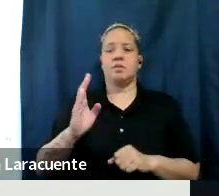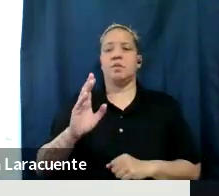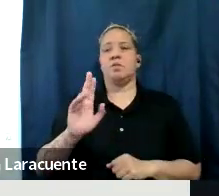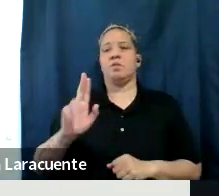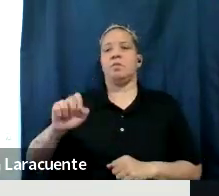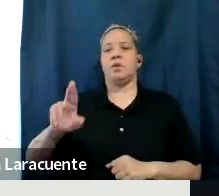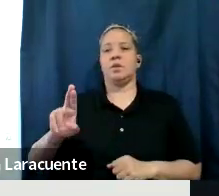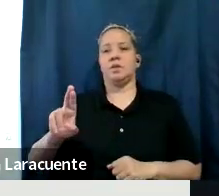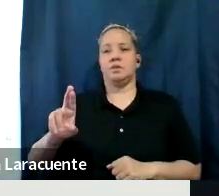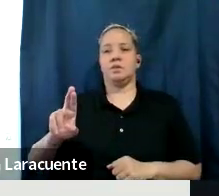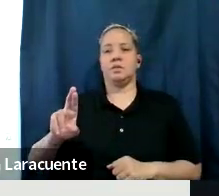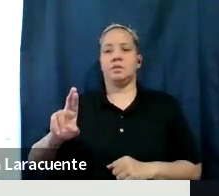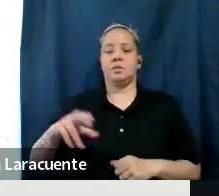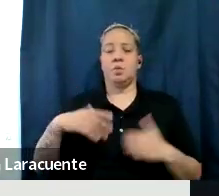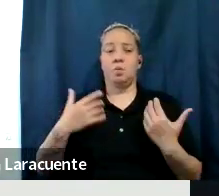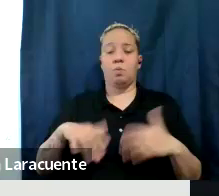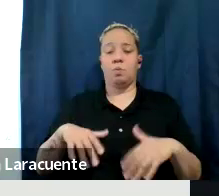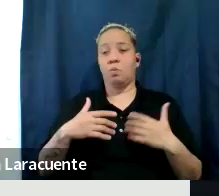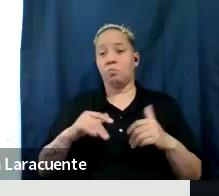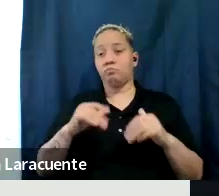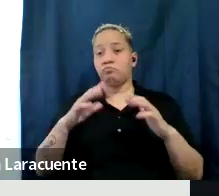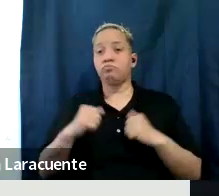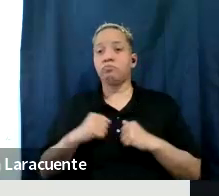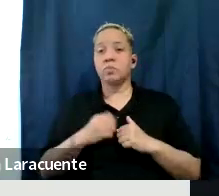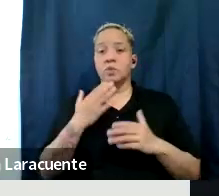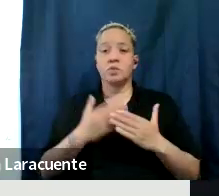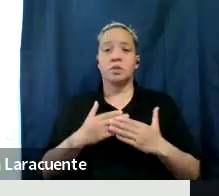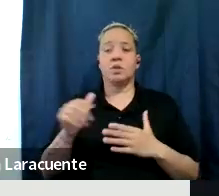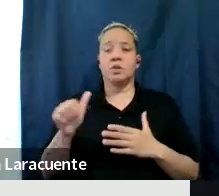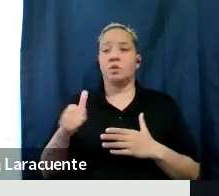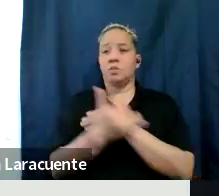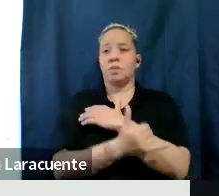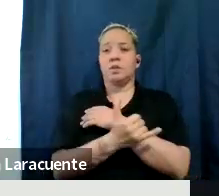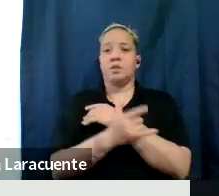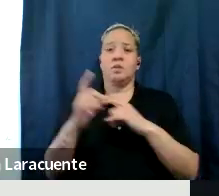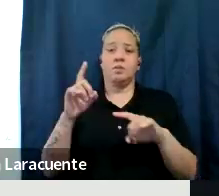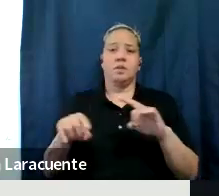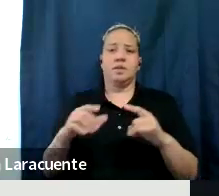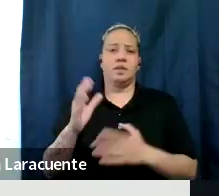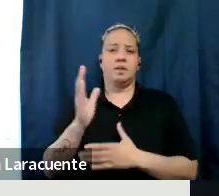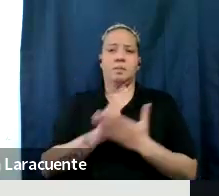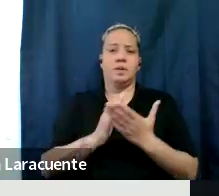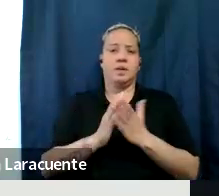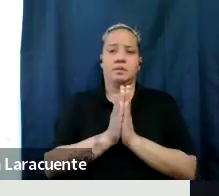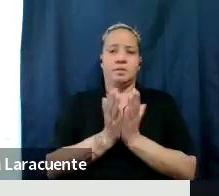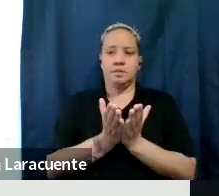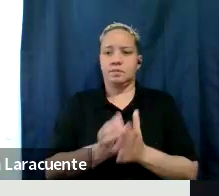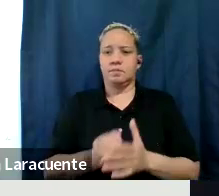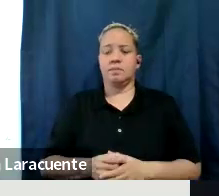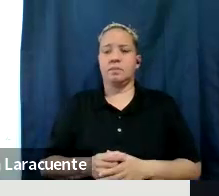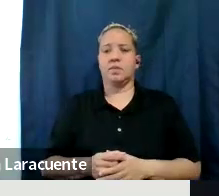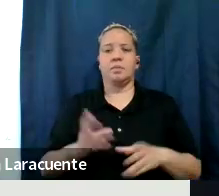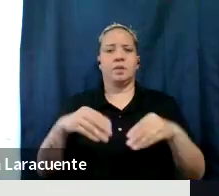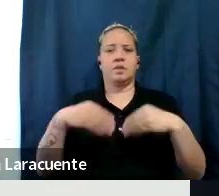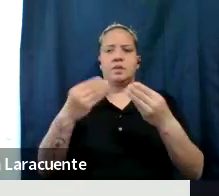el personal, es impresionante. Yo en otros países no hubiera podido hacer ni la mitad de ese libro. Me dieron todas